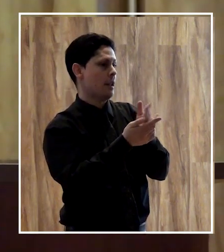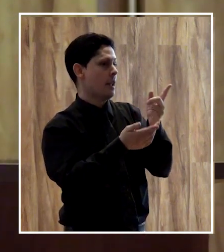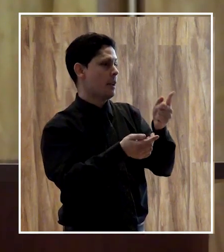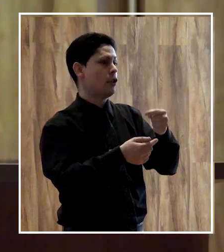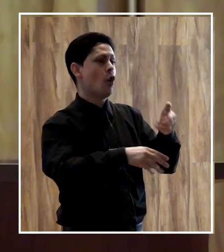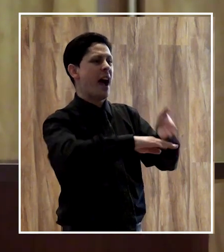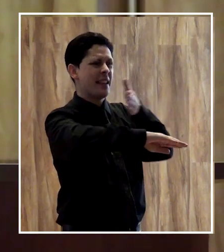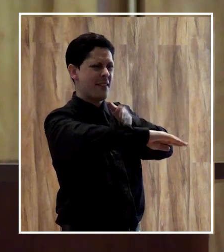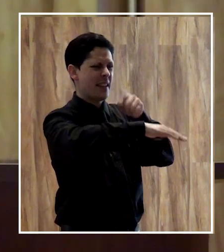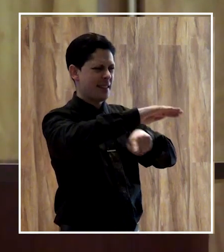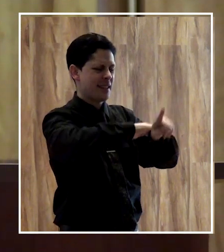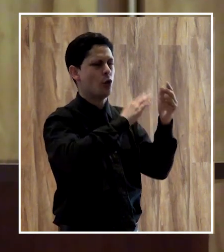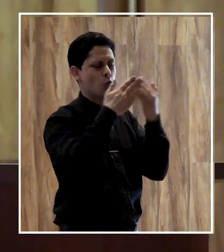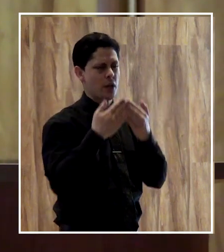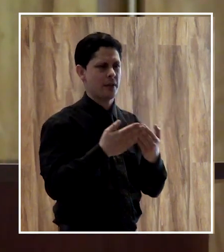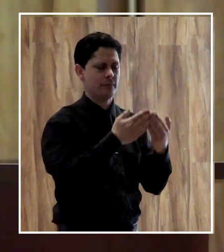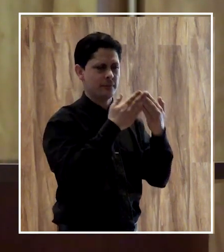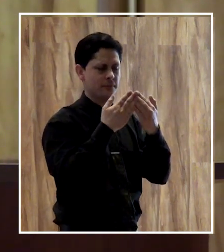antes.